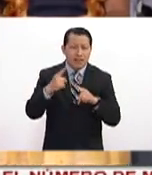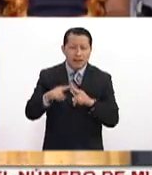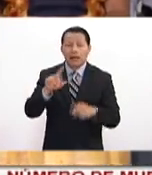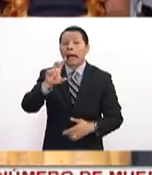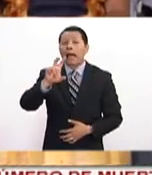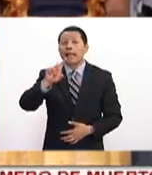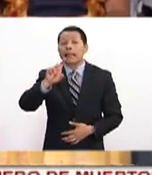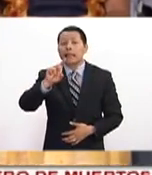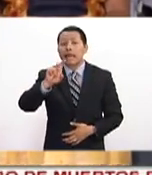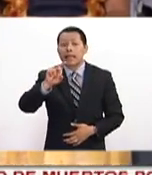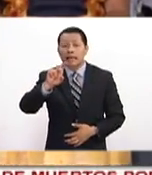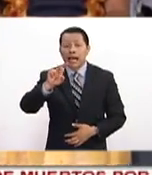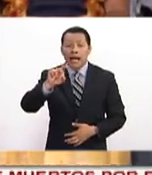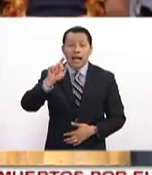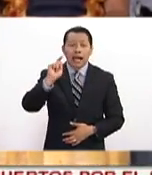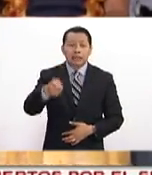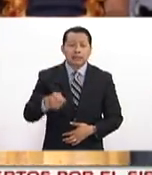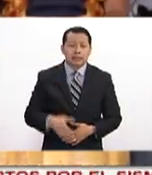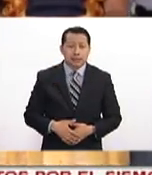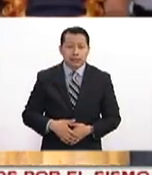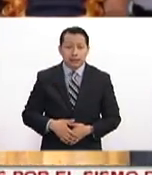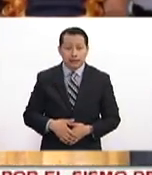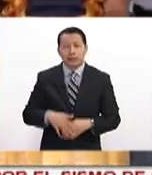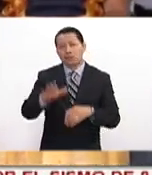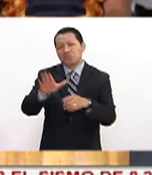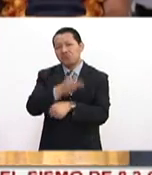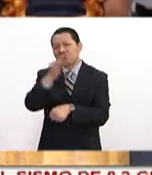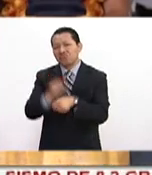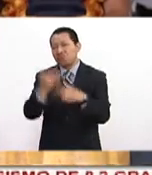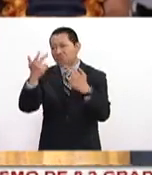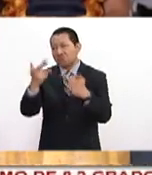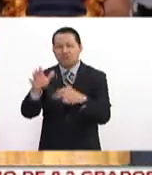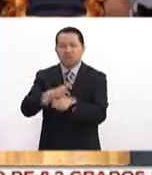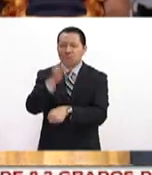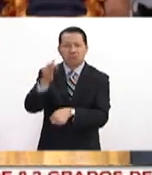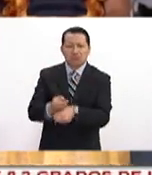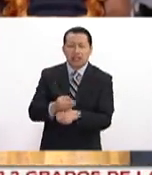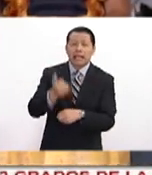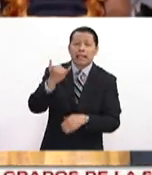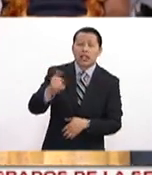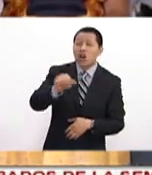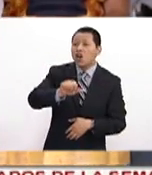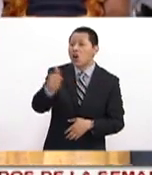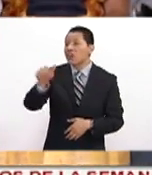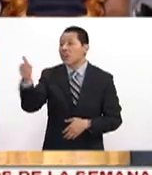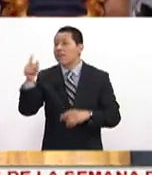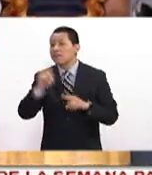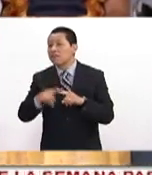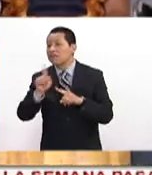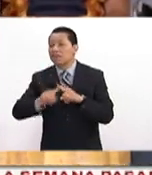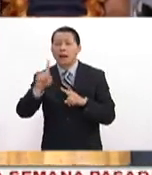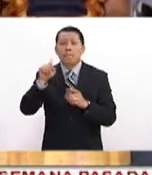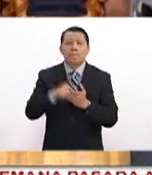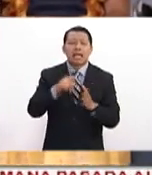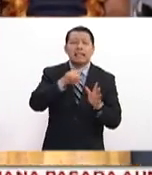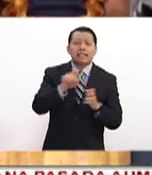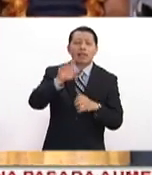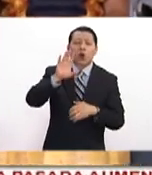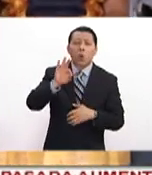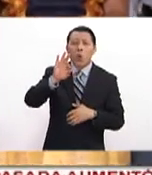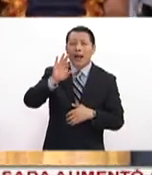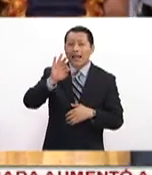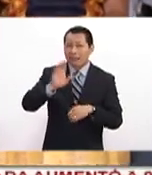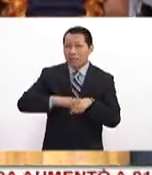30 de infraestructura dañada parcialmente y todas las demás de las 1.145 escuelas